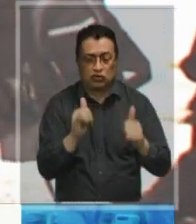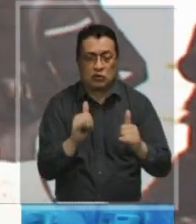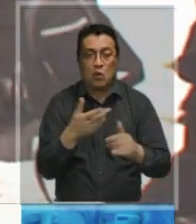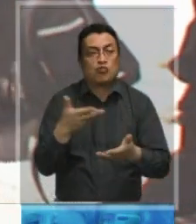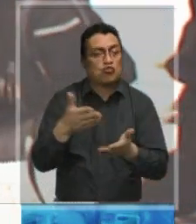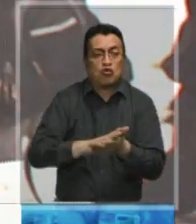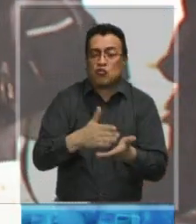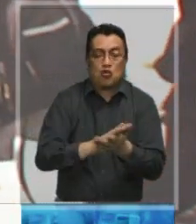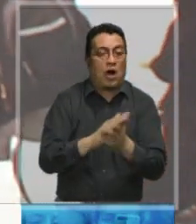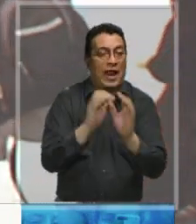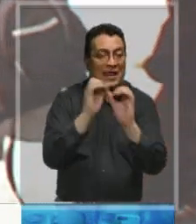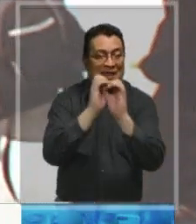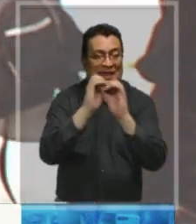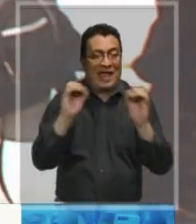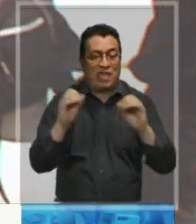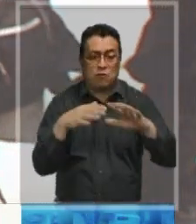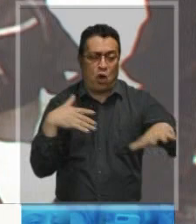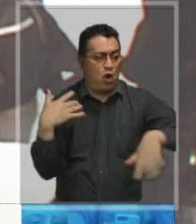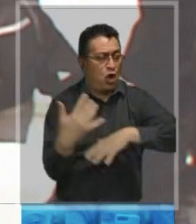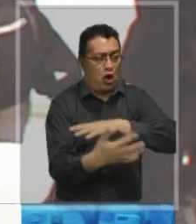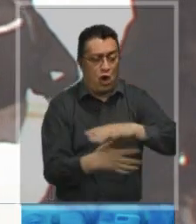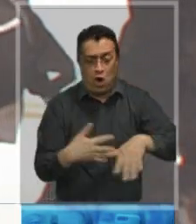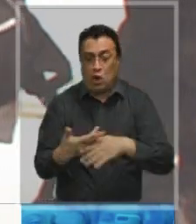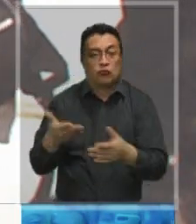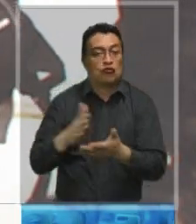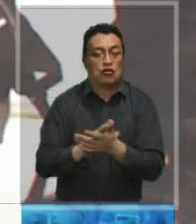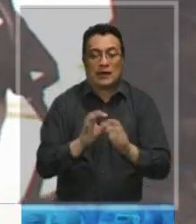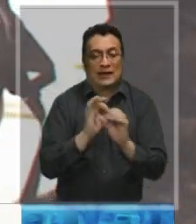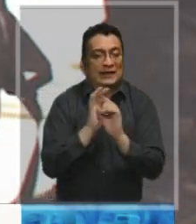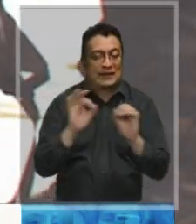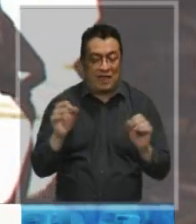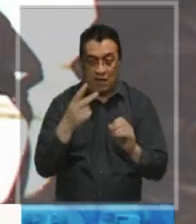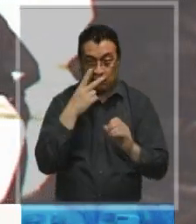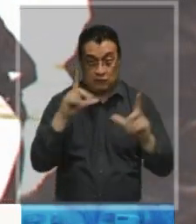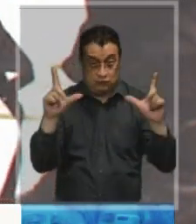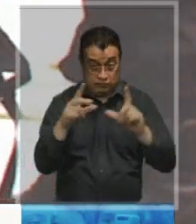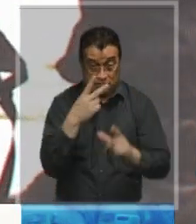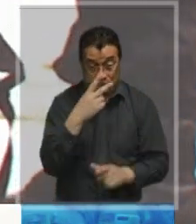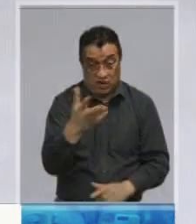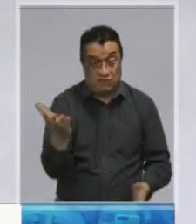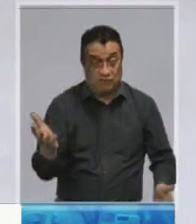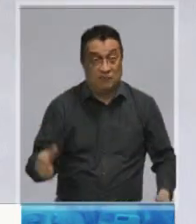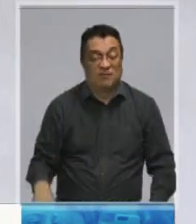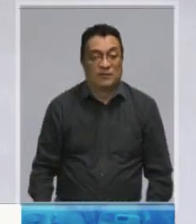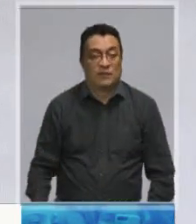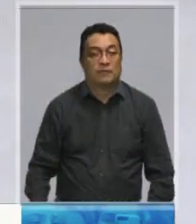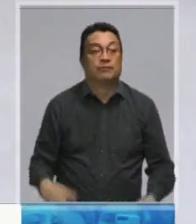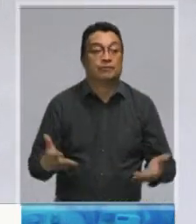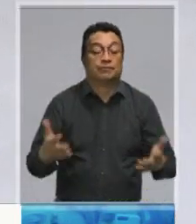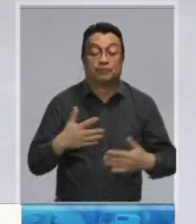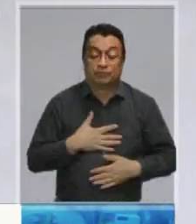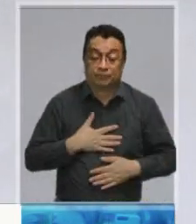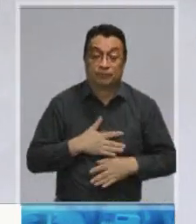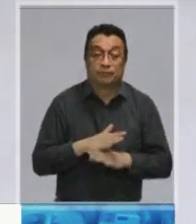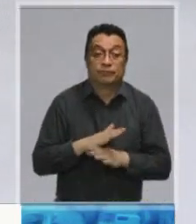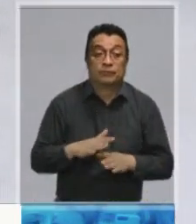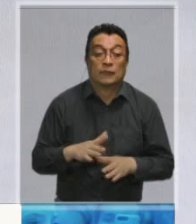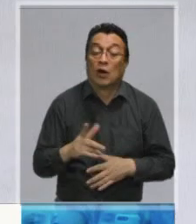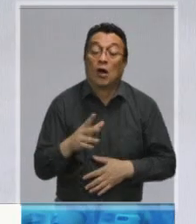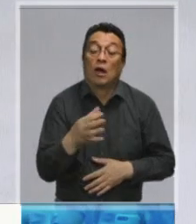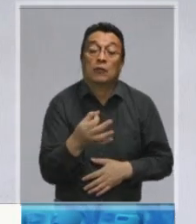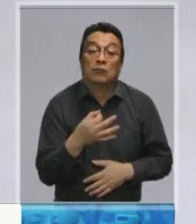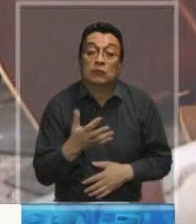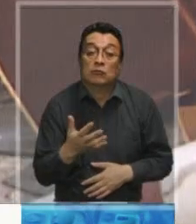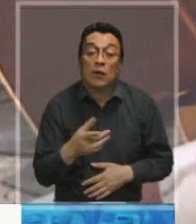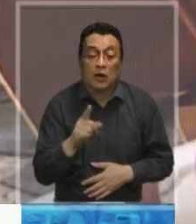falleció nadie en medio de la revuelta que usted tuvo en las pantallas de Canal 13. Don Ramón, por mi parte... Sí, hay varias. No, te decía